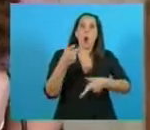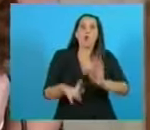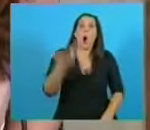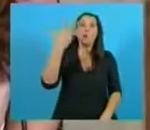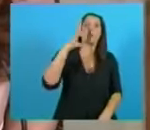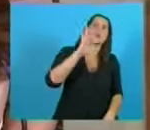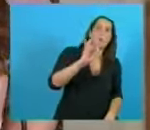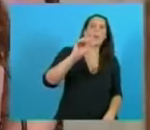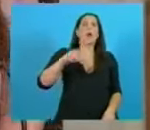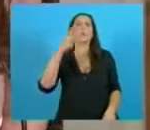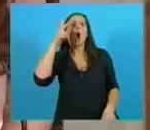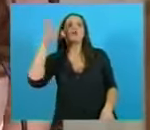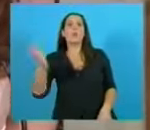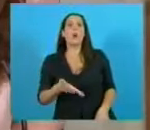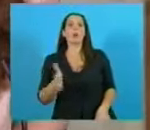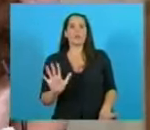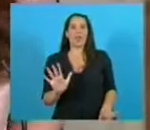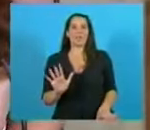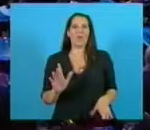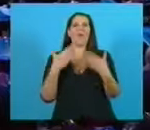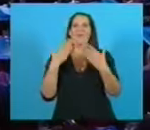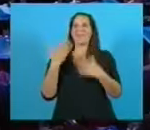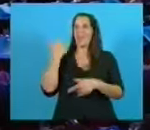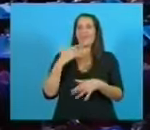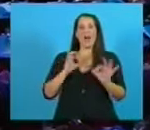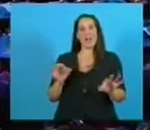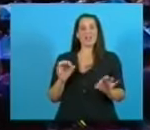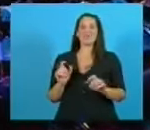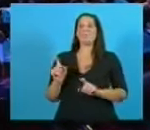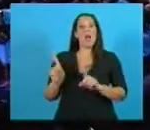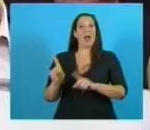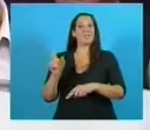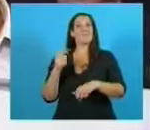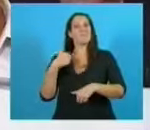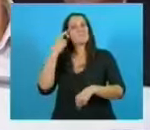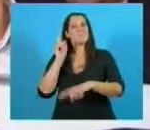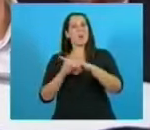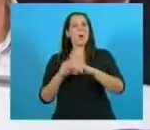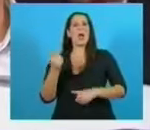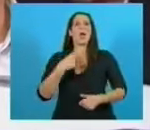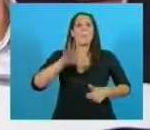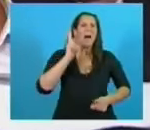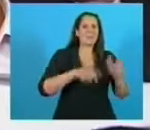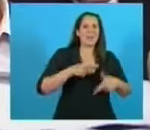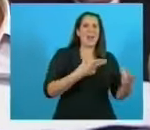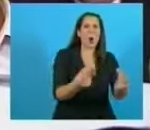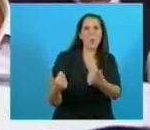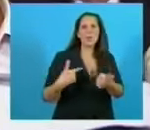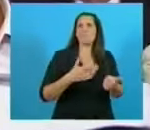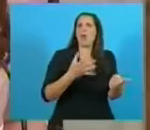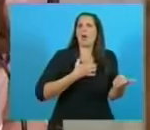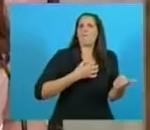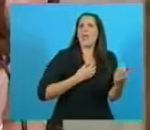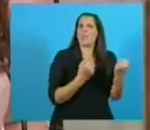50,8%, que se fueron todos de vacaciones. Entonces, están todos más optimistas. Más consumidores con más confianza en la economía, ventas en